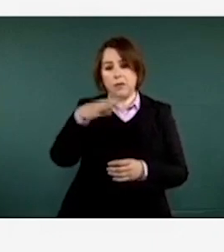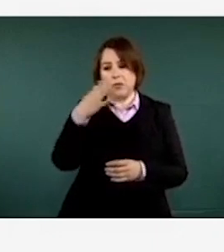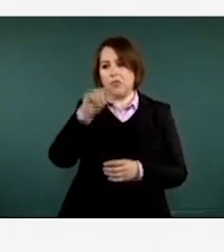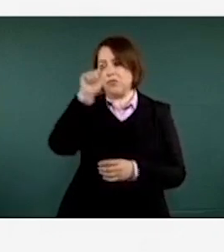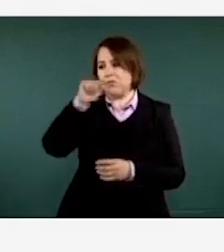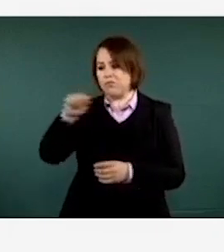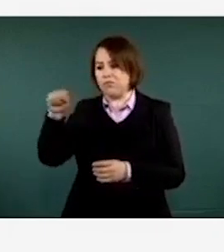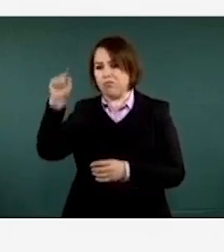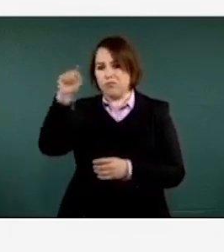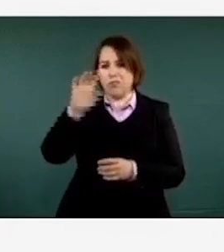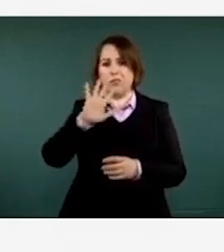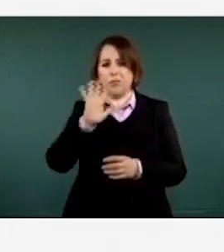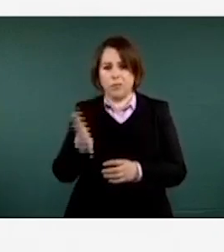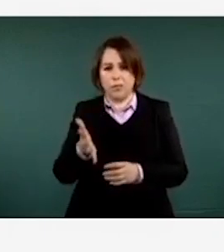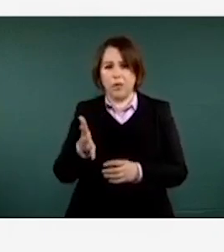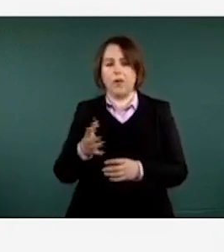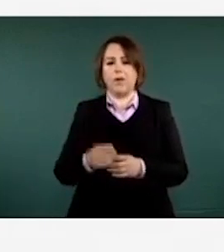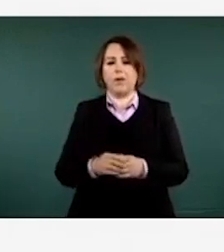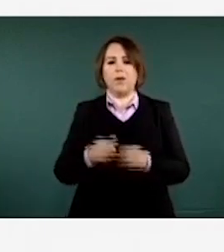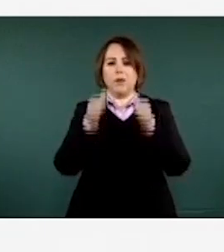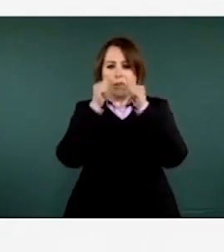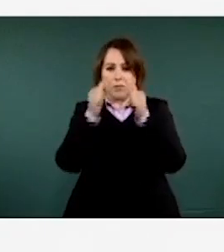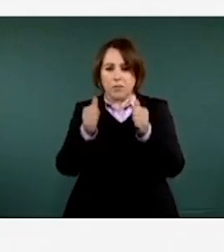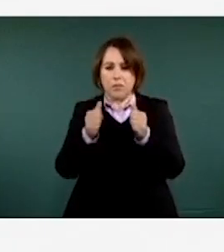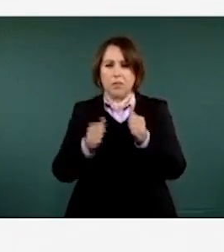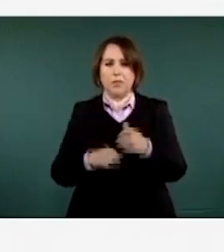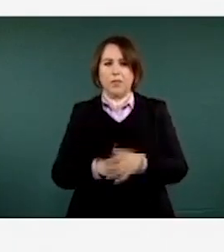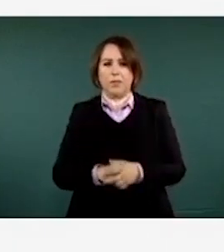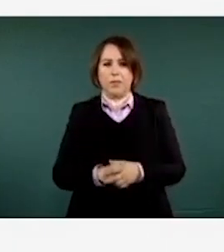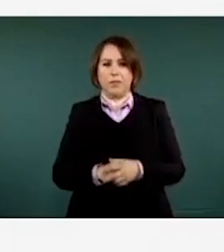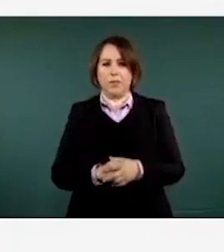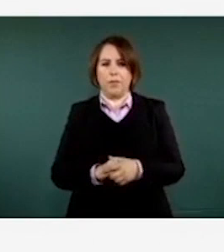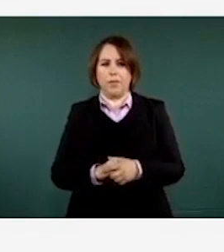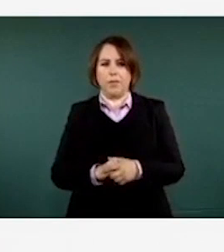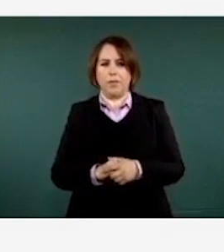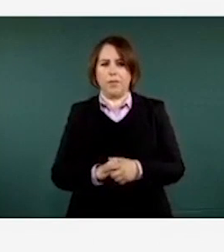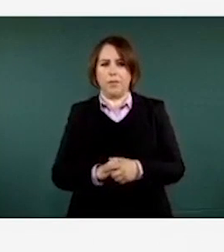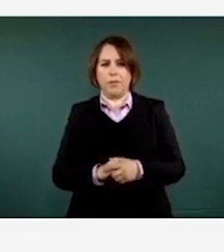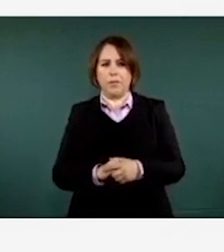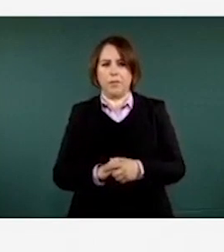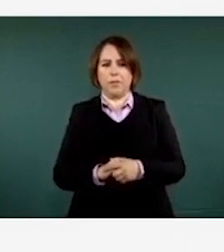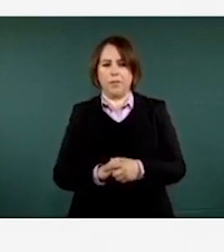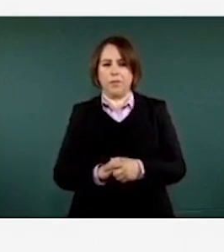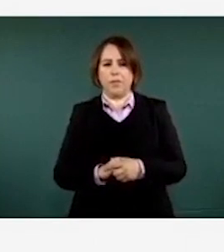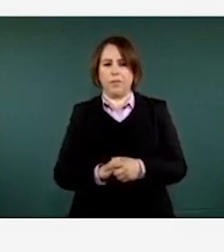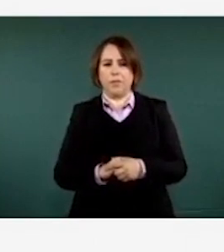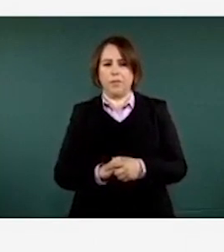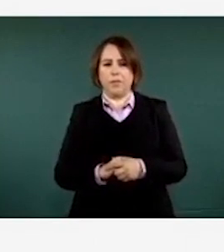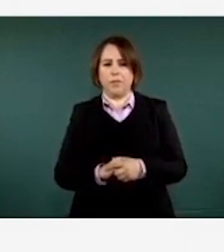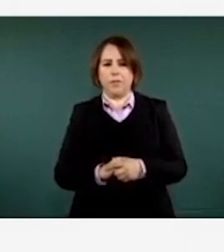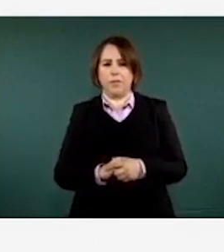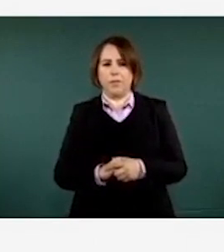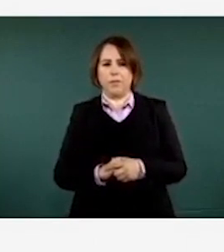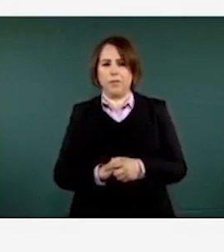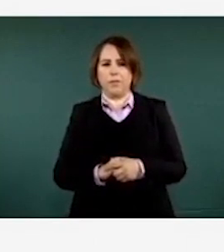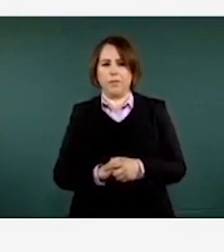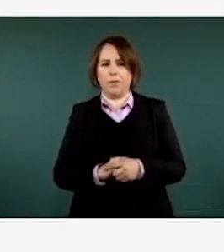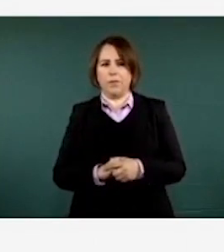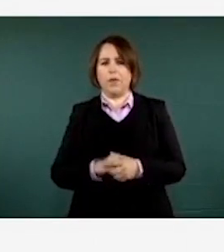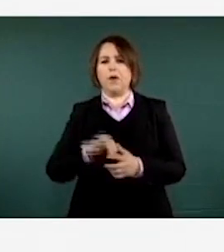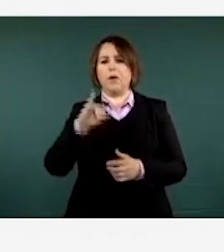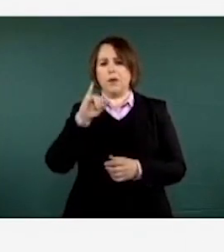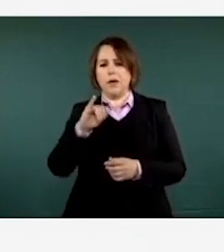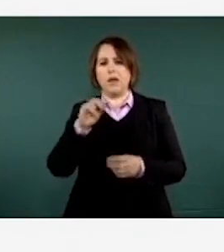También detalló que en lo que va de la actual administración federal se tienen contabilizados 2.150 homicidios dolosos en toda la